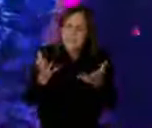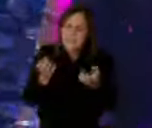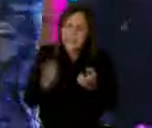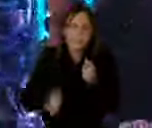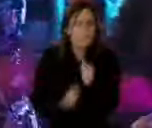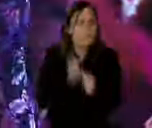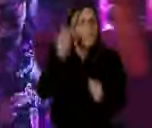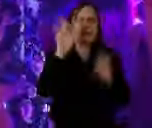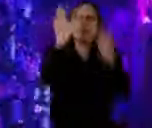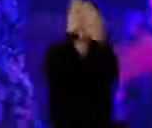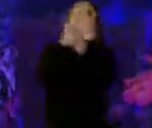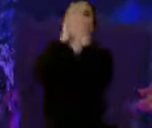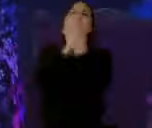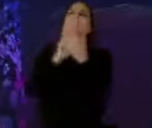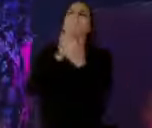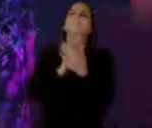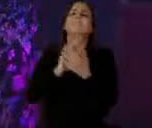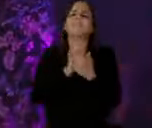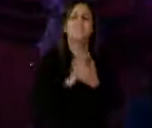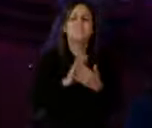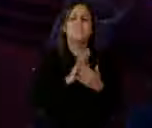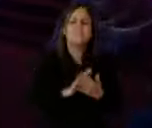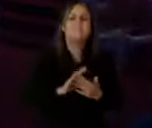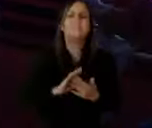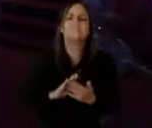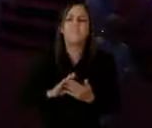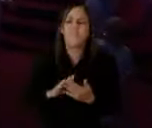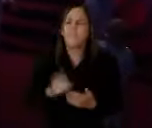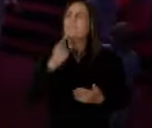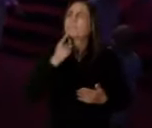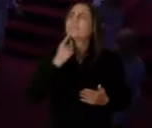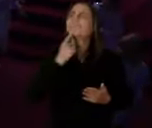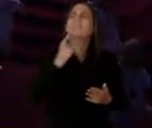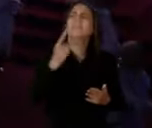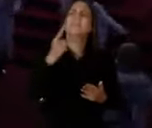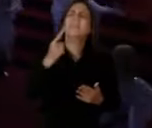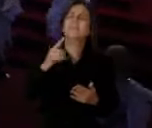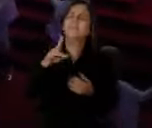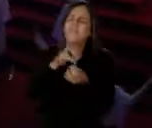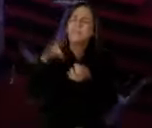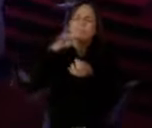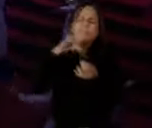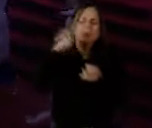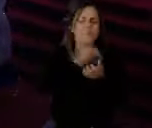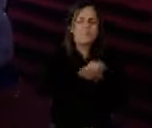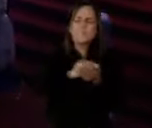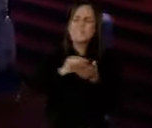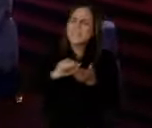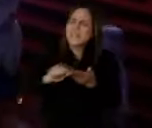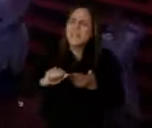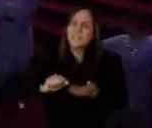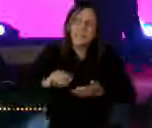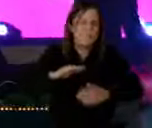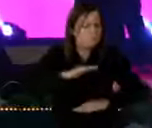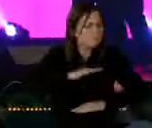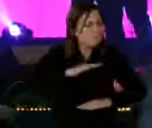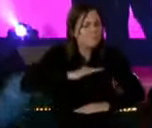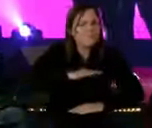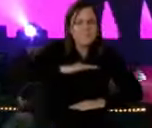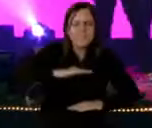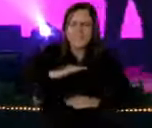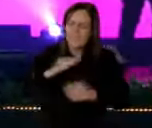Presencia, oh, vamos a dile ahí, oh Espíritu Santo, llena, oh Espíritu Santo, vente de dentro